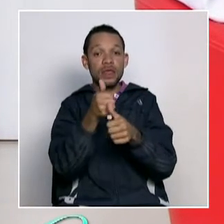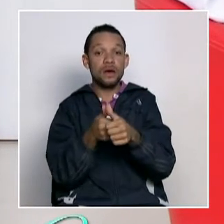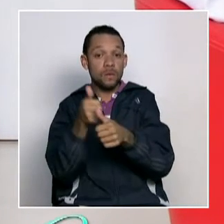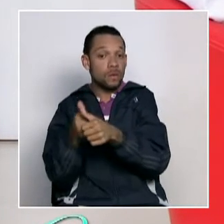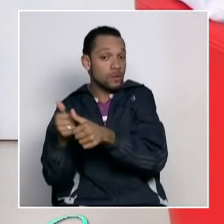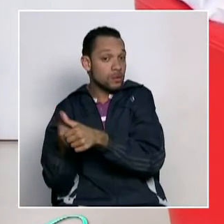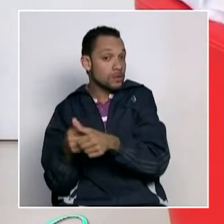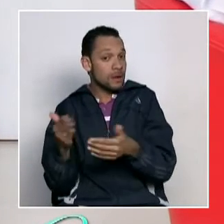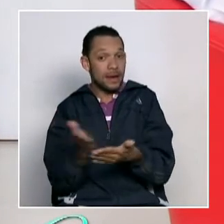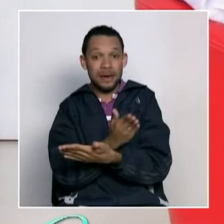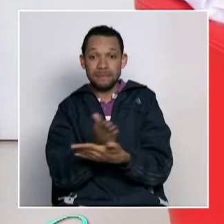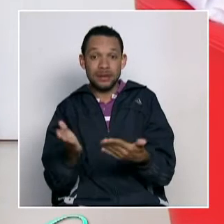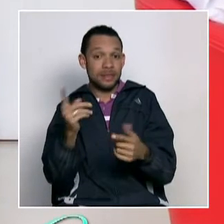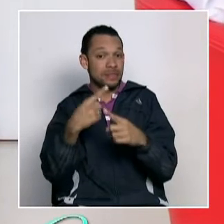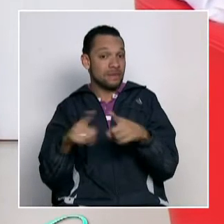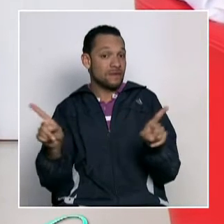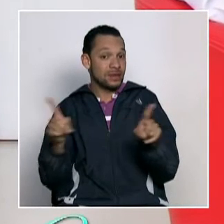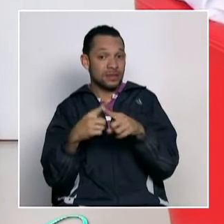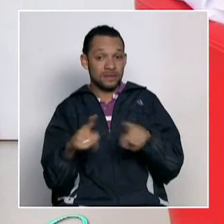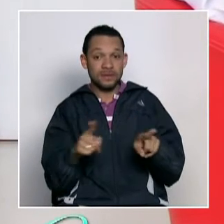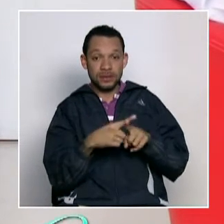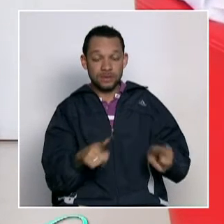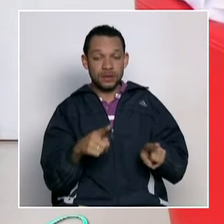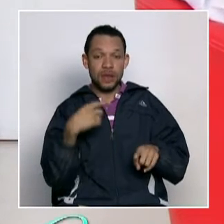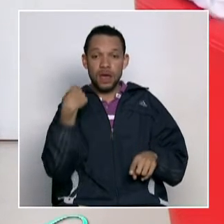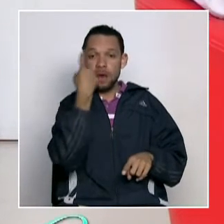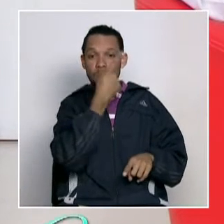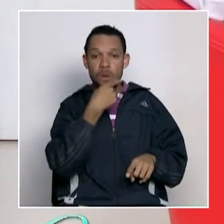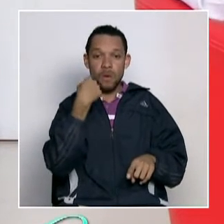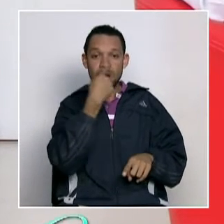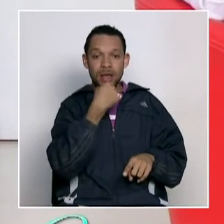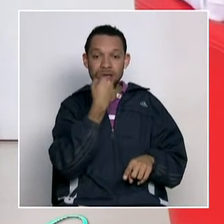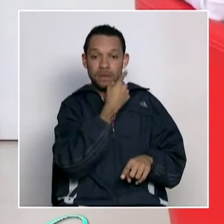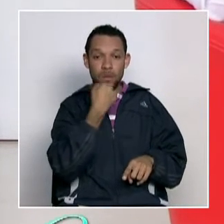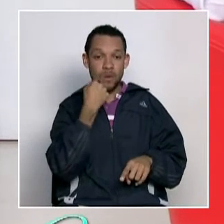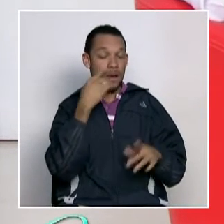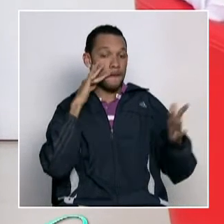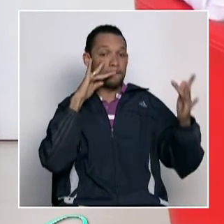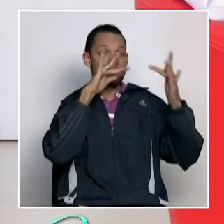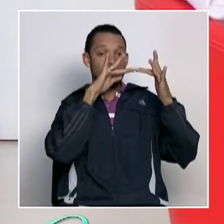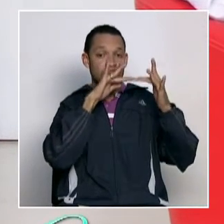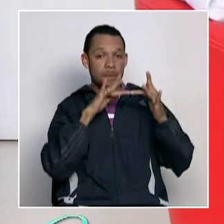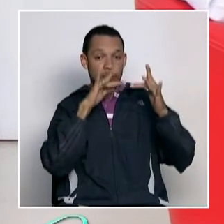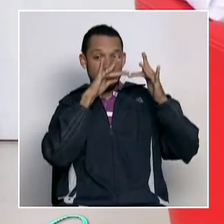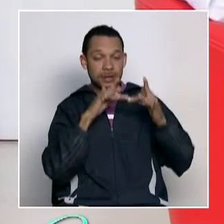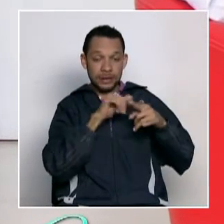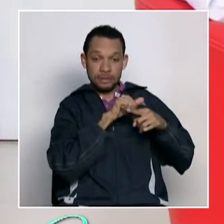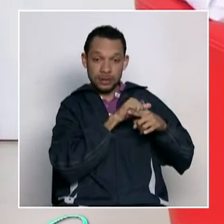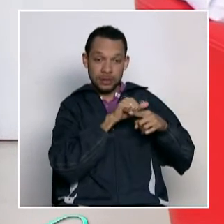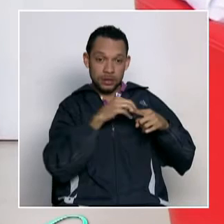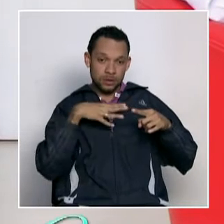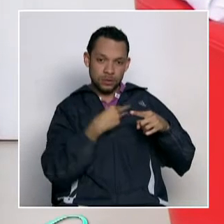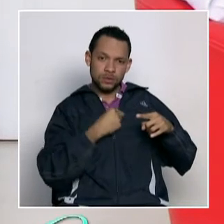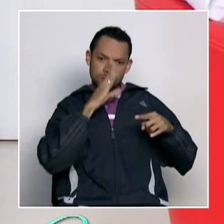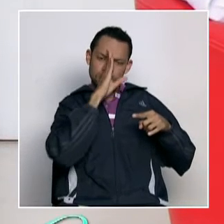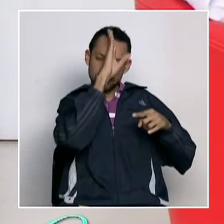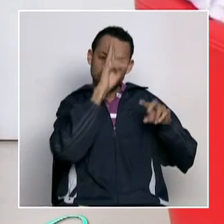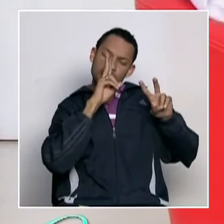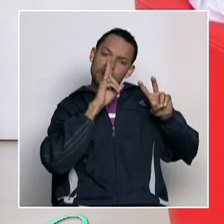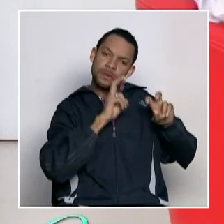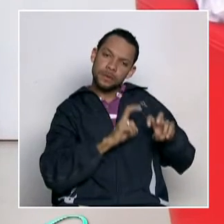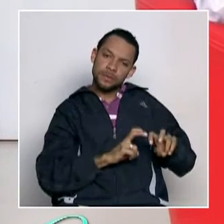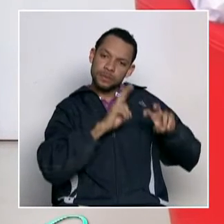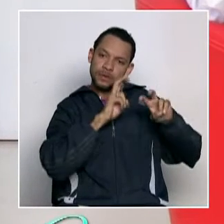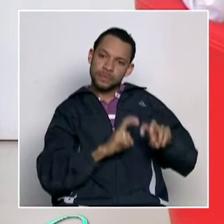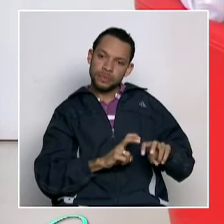ser. Y en odontología neurofocal y en la medicina integrativa que estamos aplicando nosotros, precisamente se trata